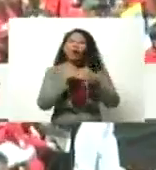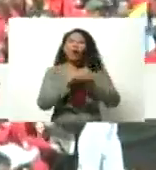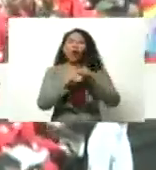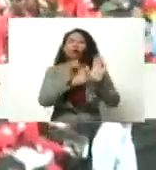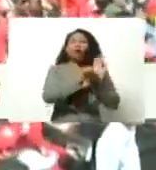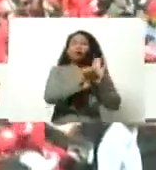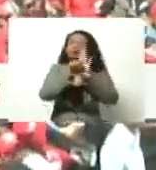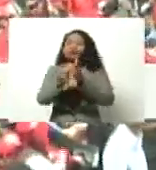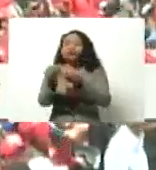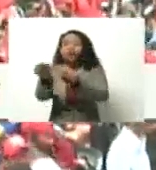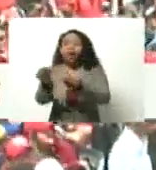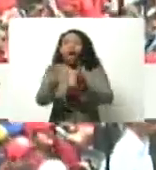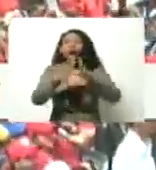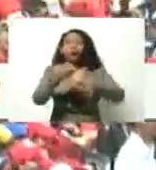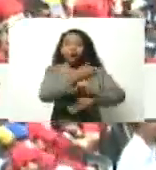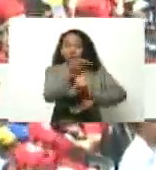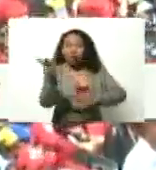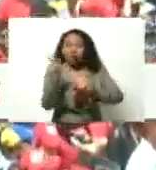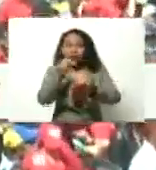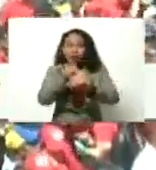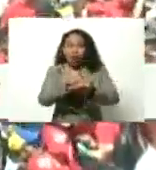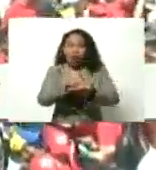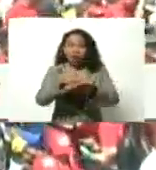les va a llegar a todas